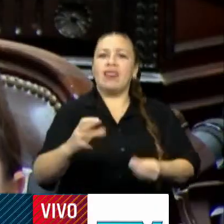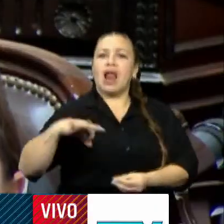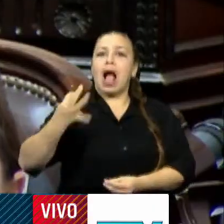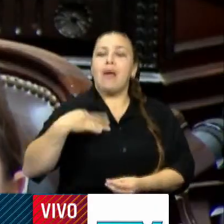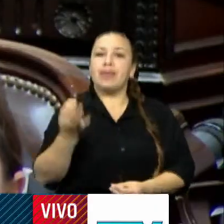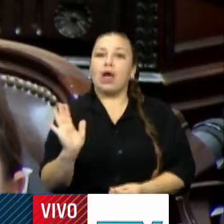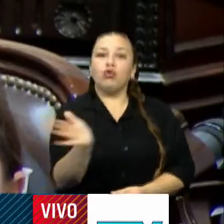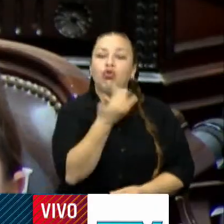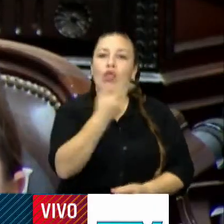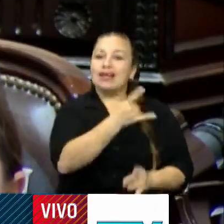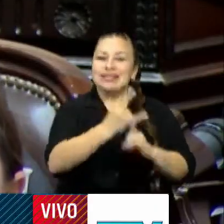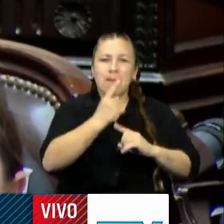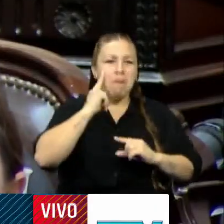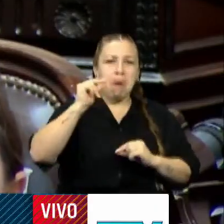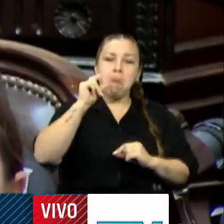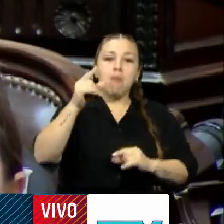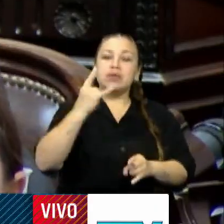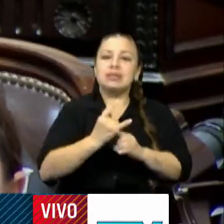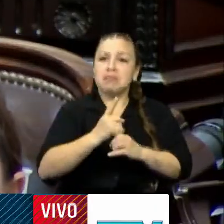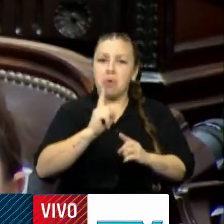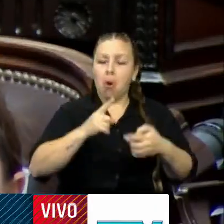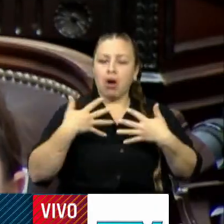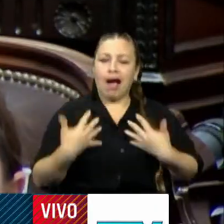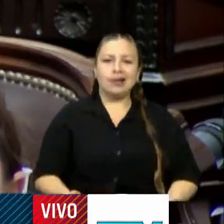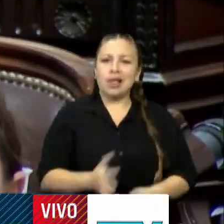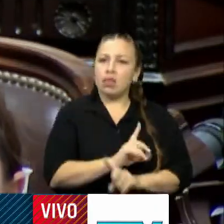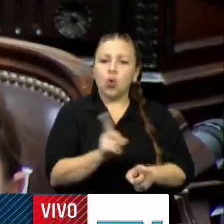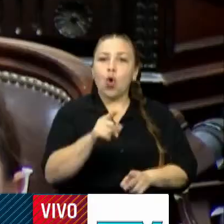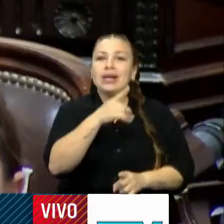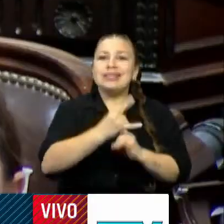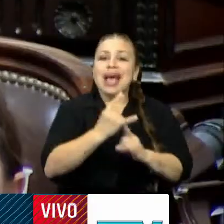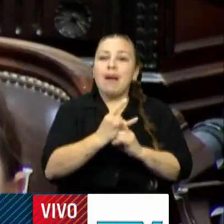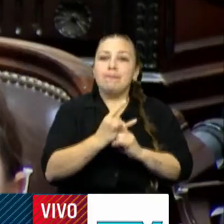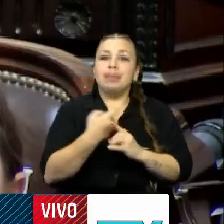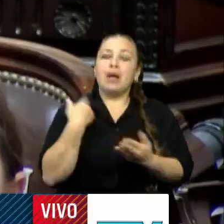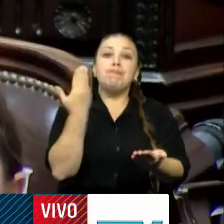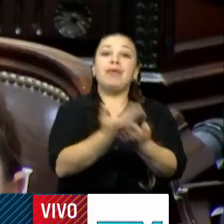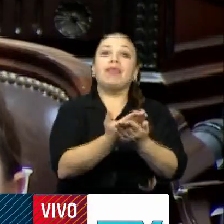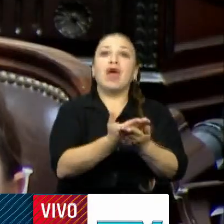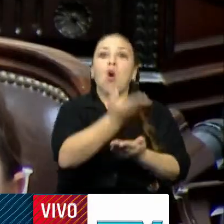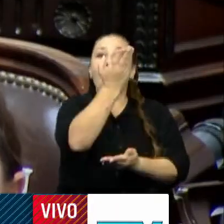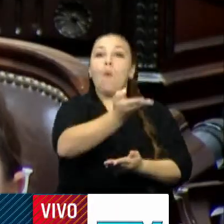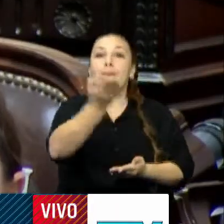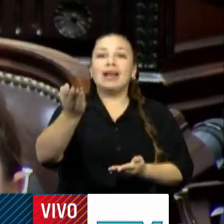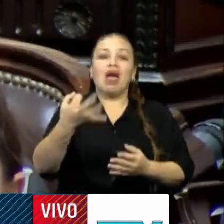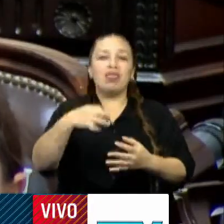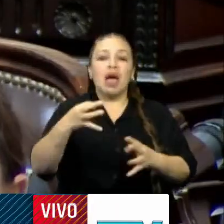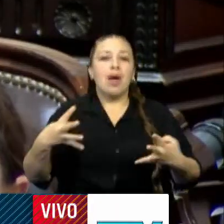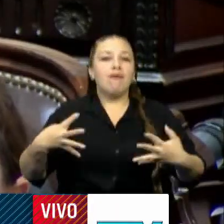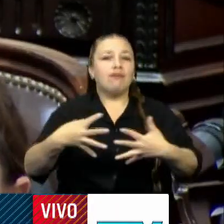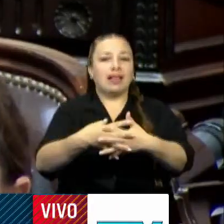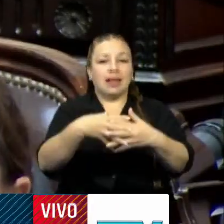y clamó incansablemente por una humanidad más fraterna.